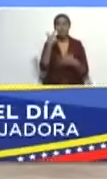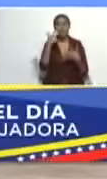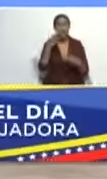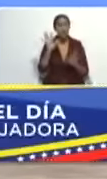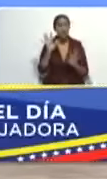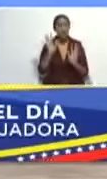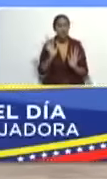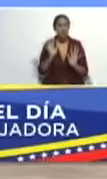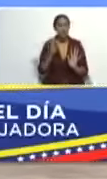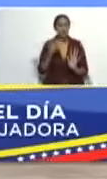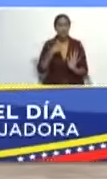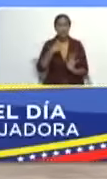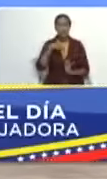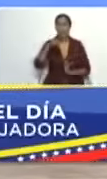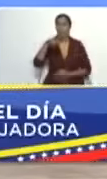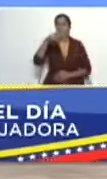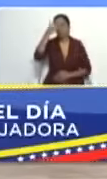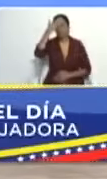se me olvidará.